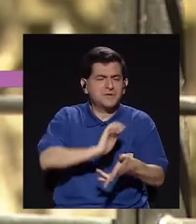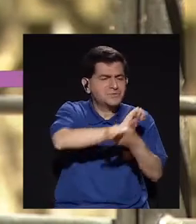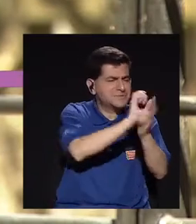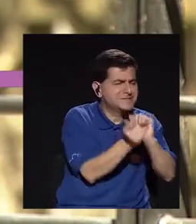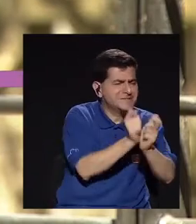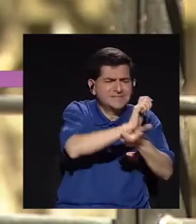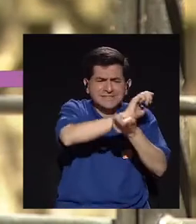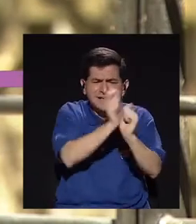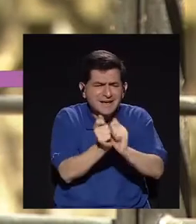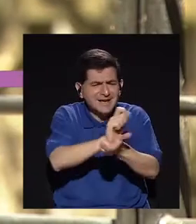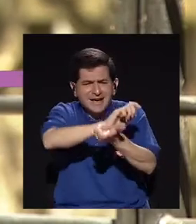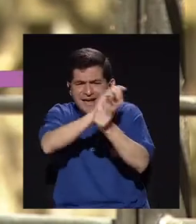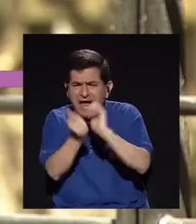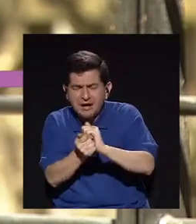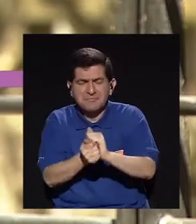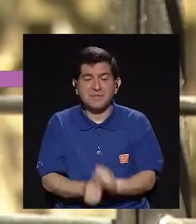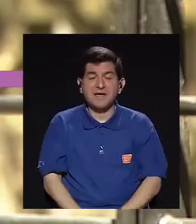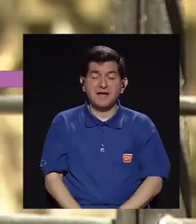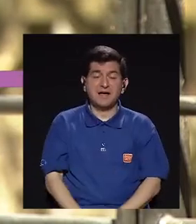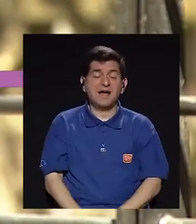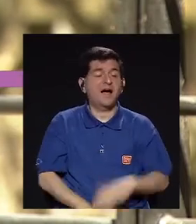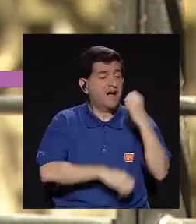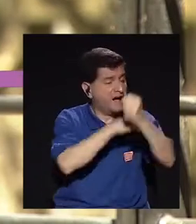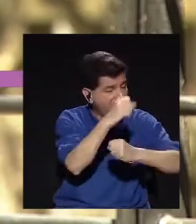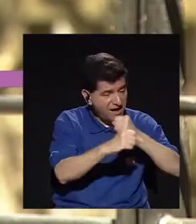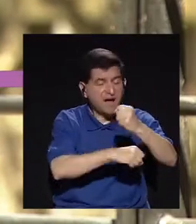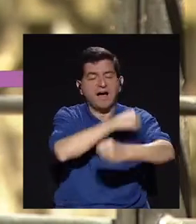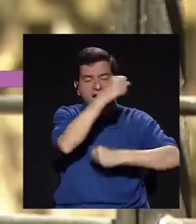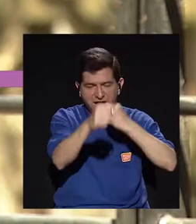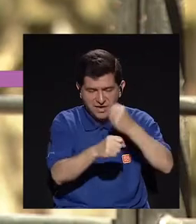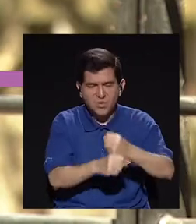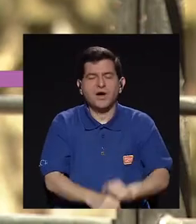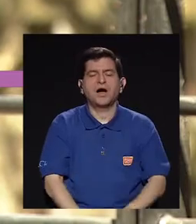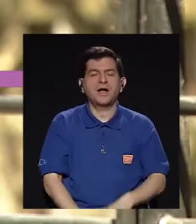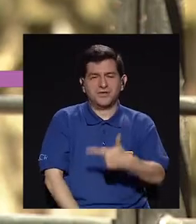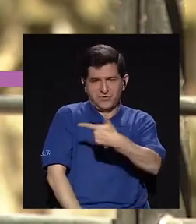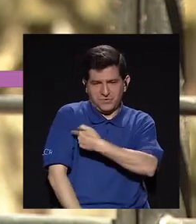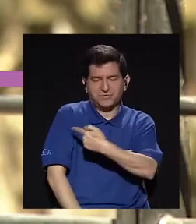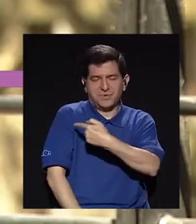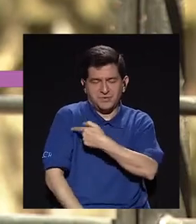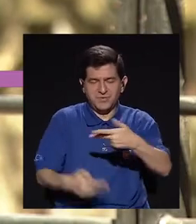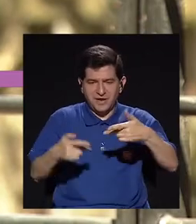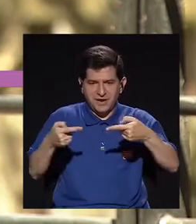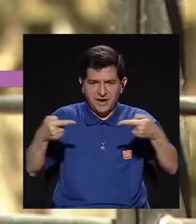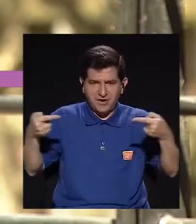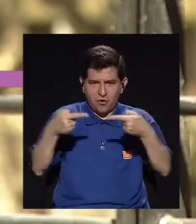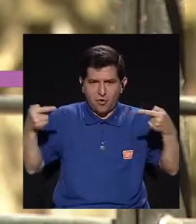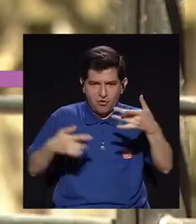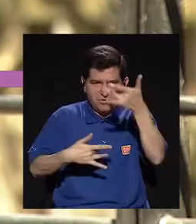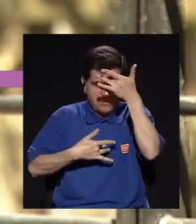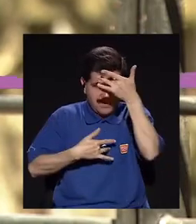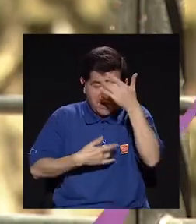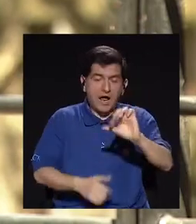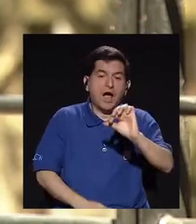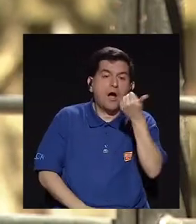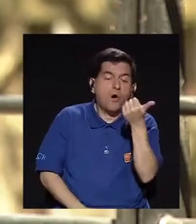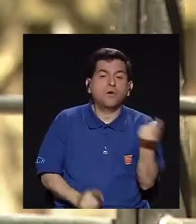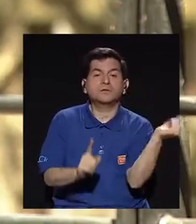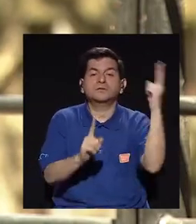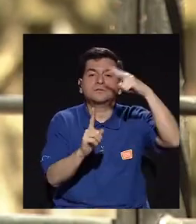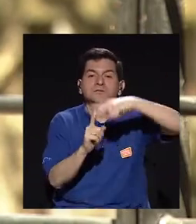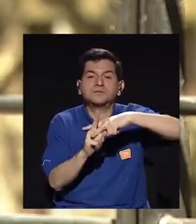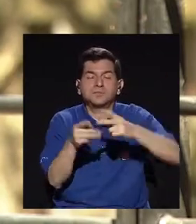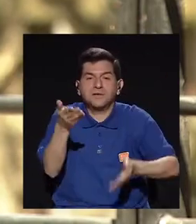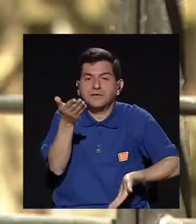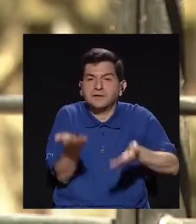mutan, cambian, entonces tenemos que estarnos vacunando todos los años contra esta enfermedad para estar protegidos. Y hay otras vacunas